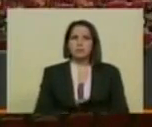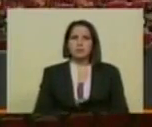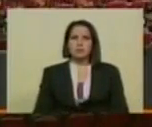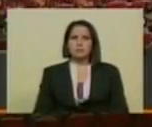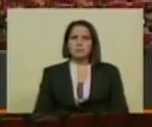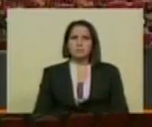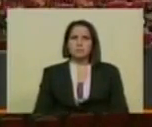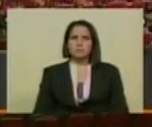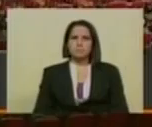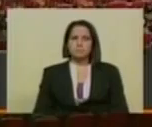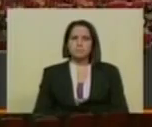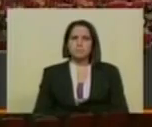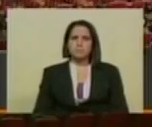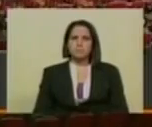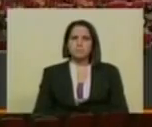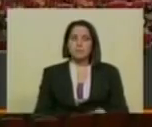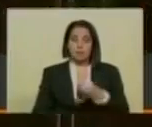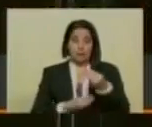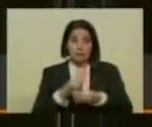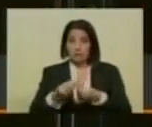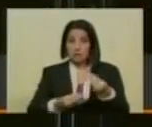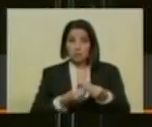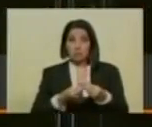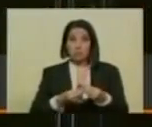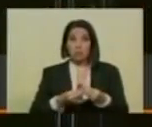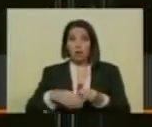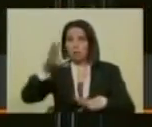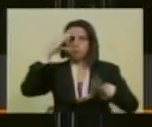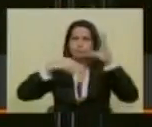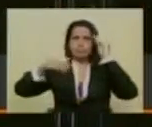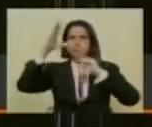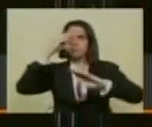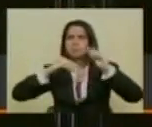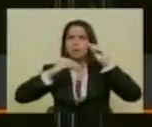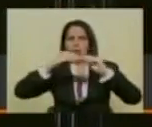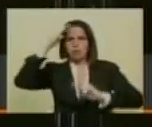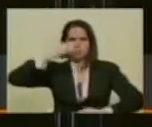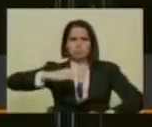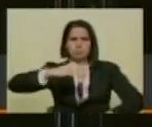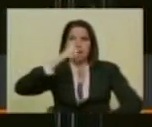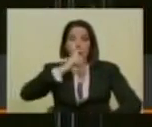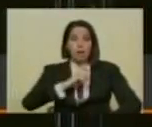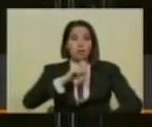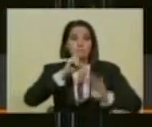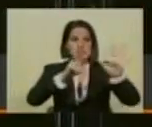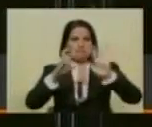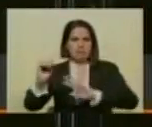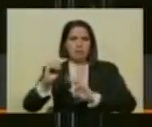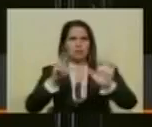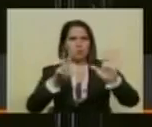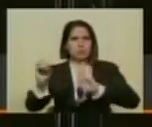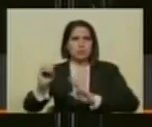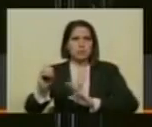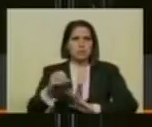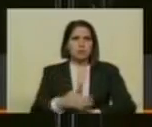Nuestro comandante Chávez se forjó en el ejército de aquellos años 70, 80,